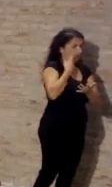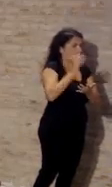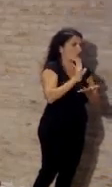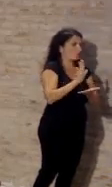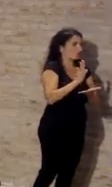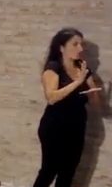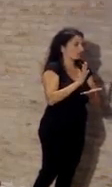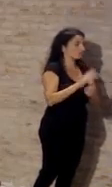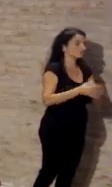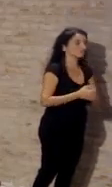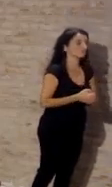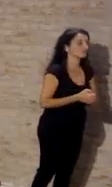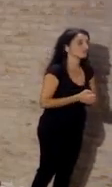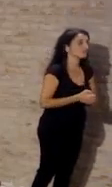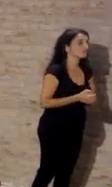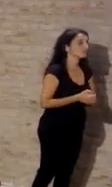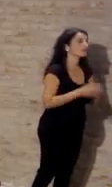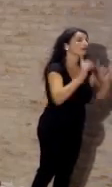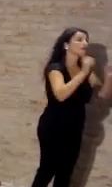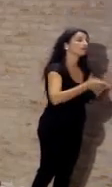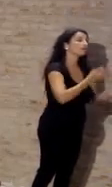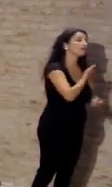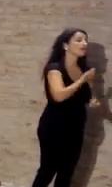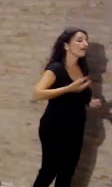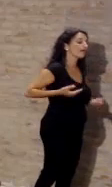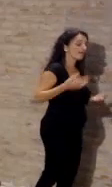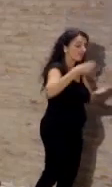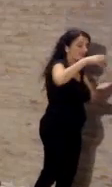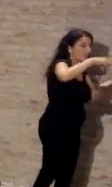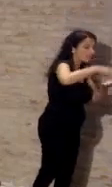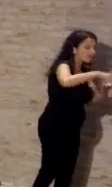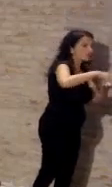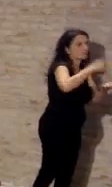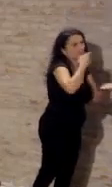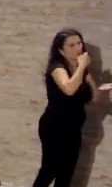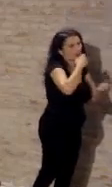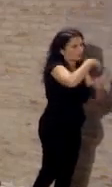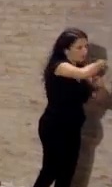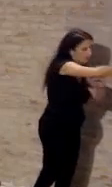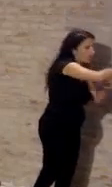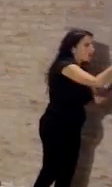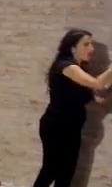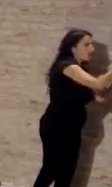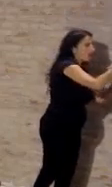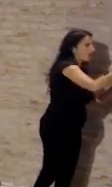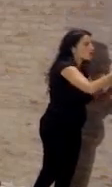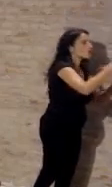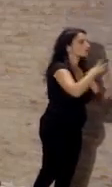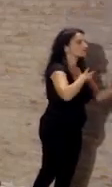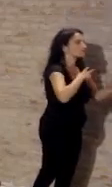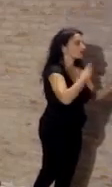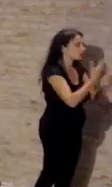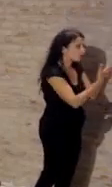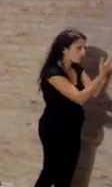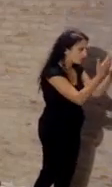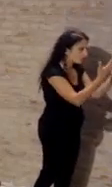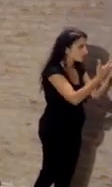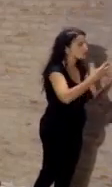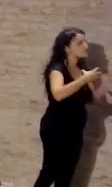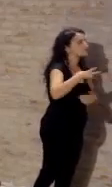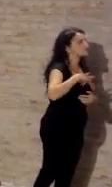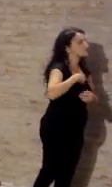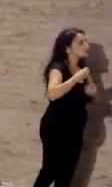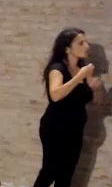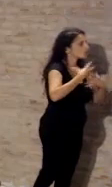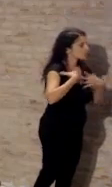y y el estado en todas sus formas o sea la escuela el centro de día el centro de salud la